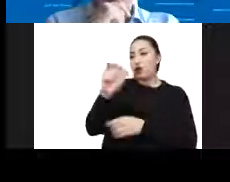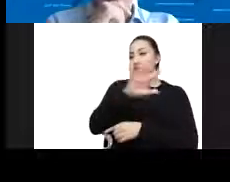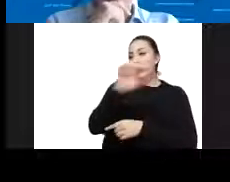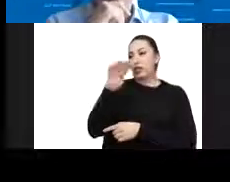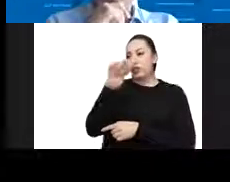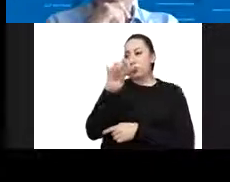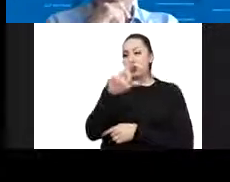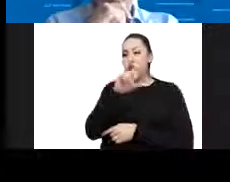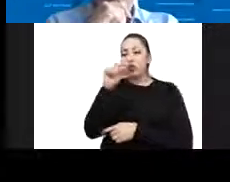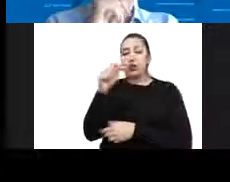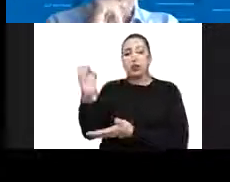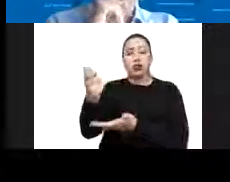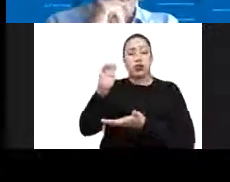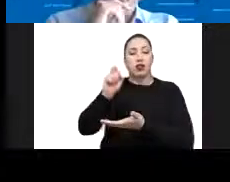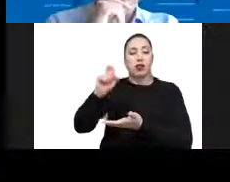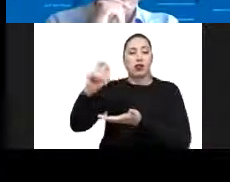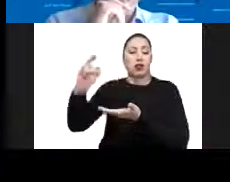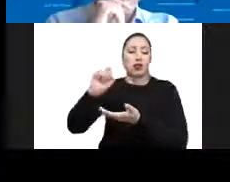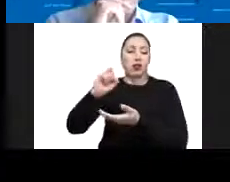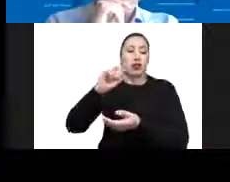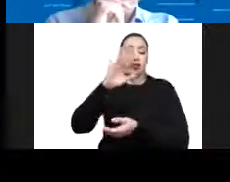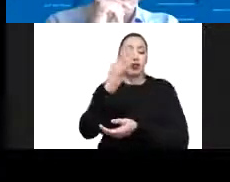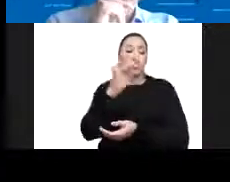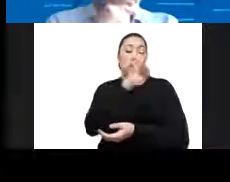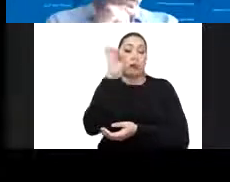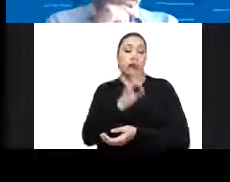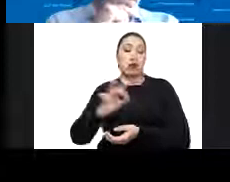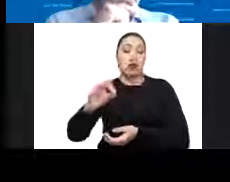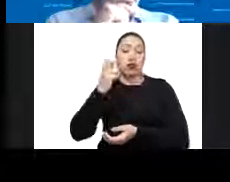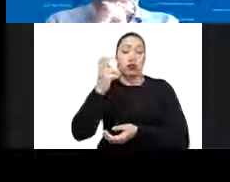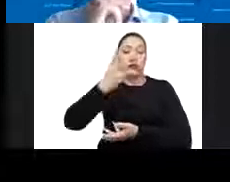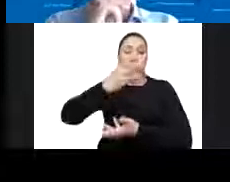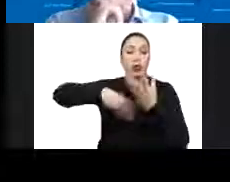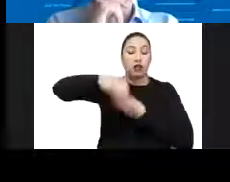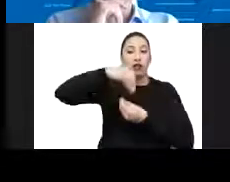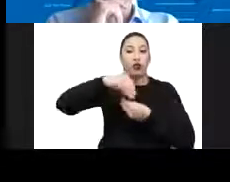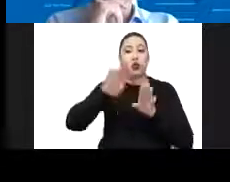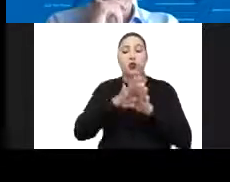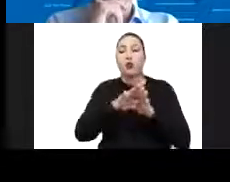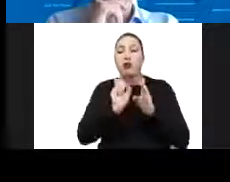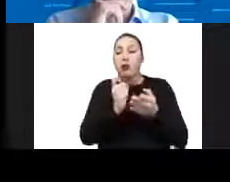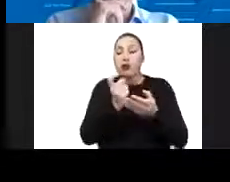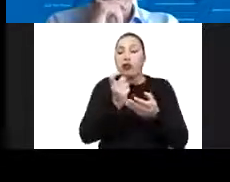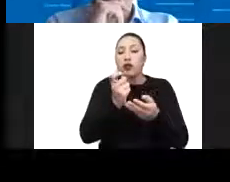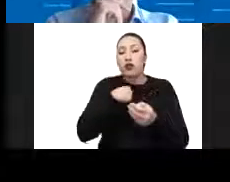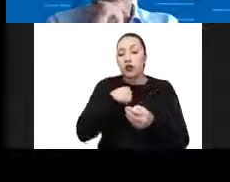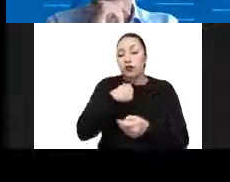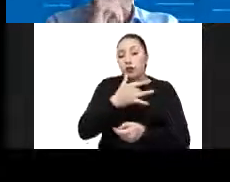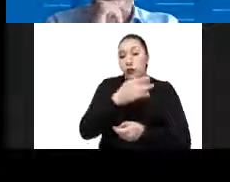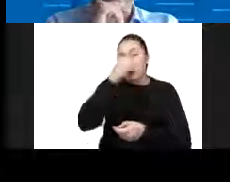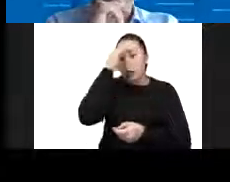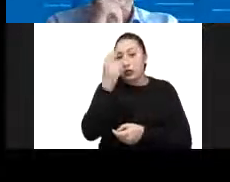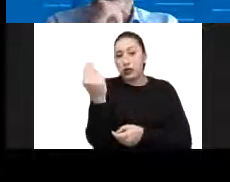y recibo un subsidio de más del 50% de esa cuenta en un nivel de ingreso que considero que no es necesario